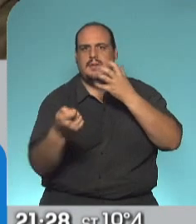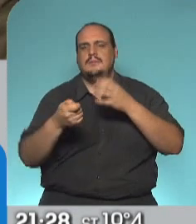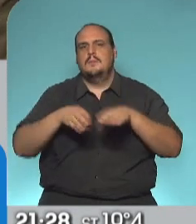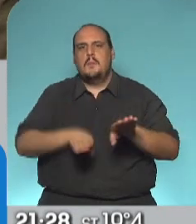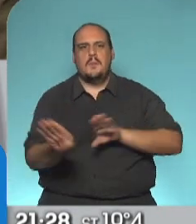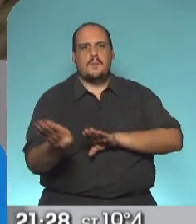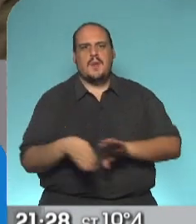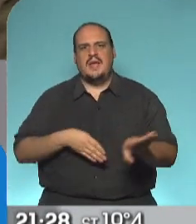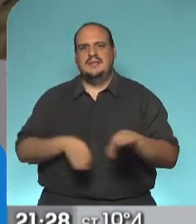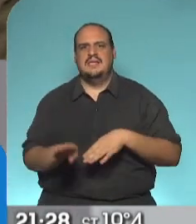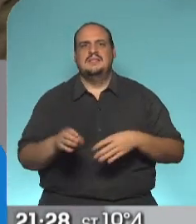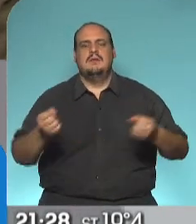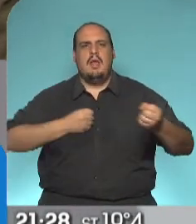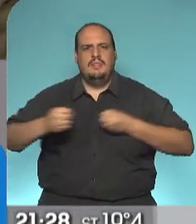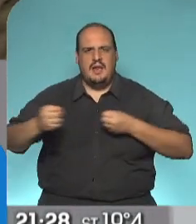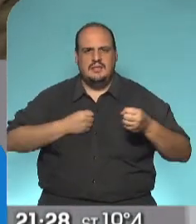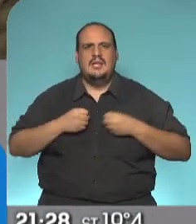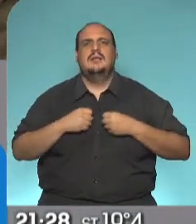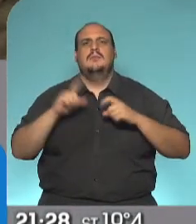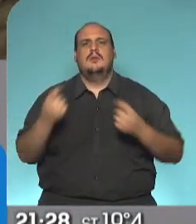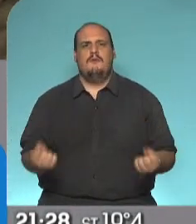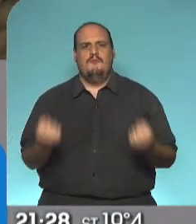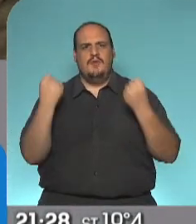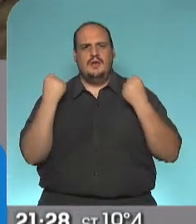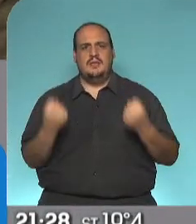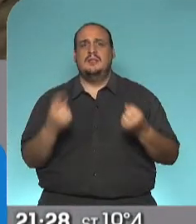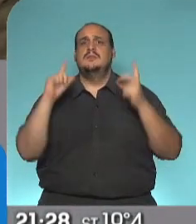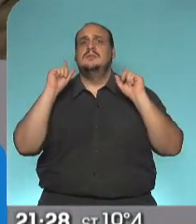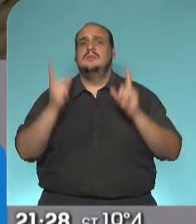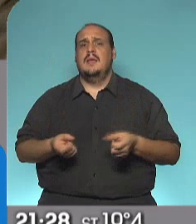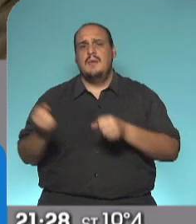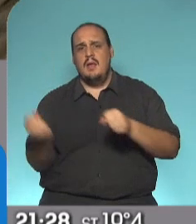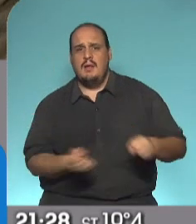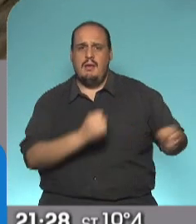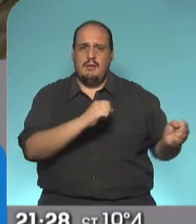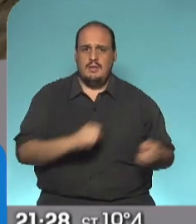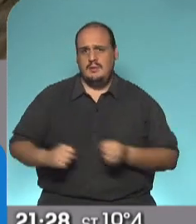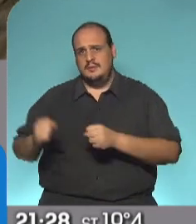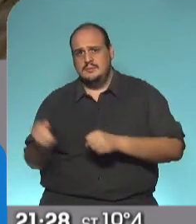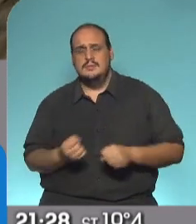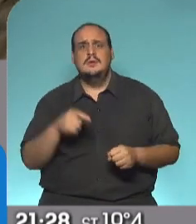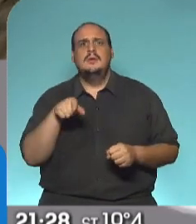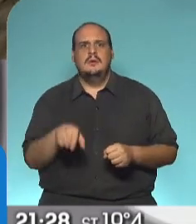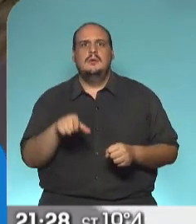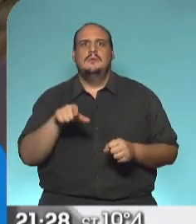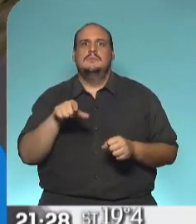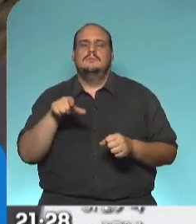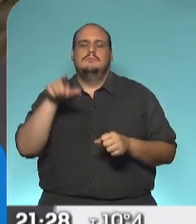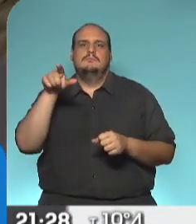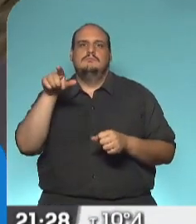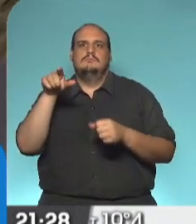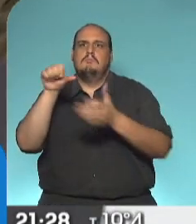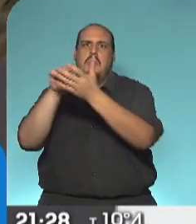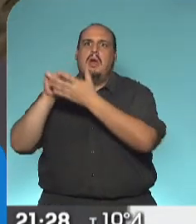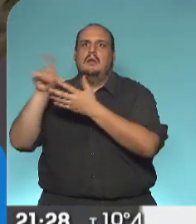del atletismo el mundo del fitness inclusive el esquí que en en pandemia en otros países no tuvo contagio